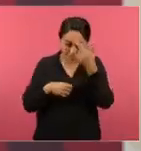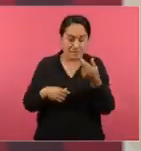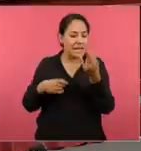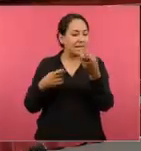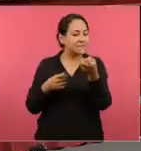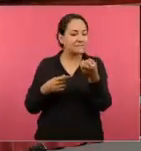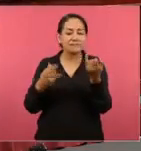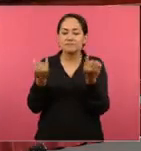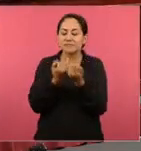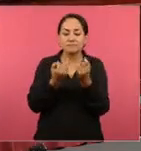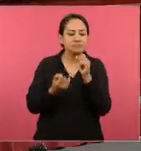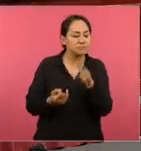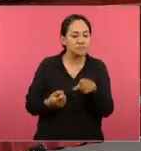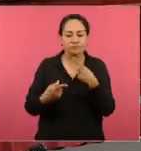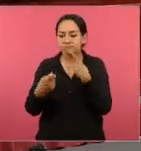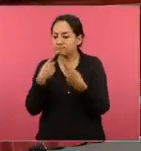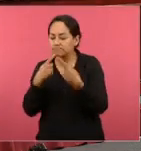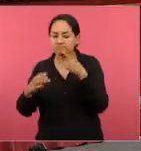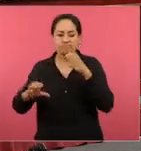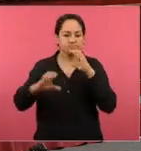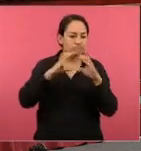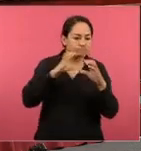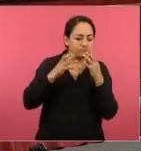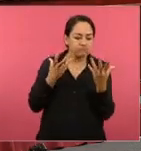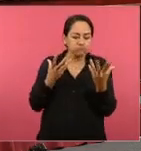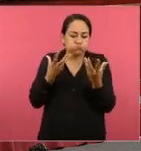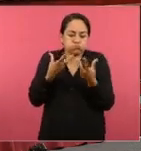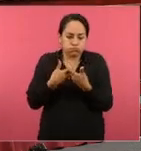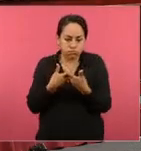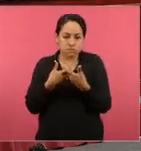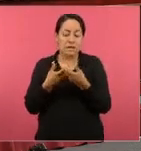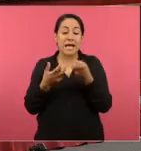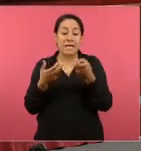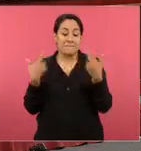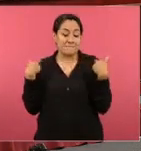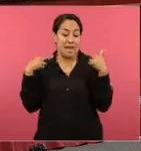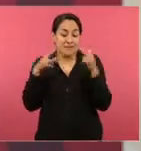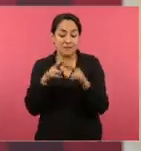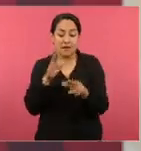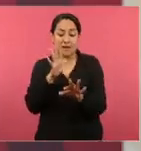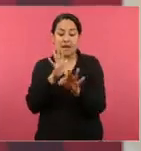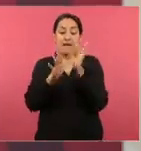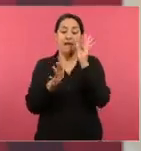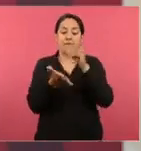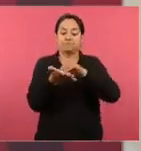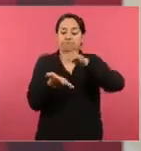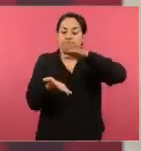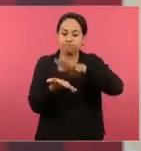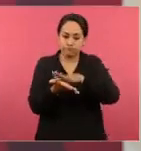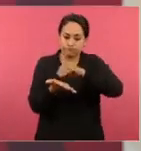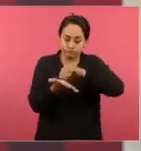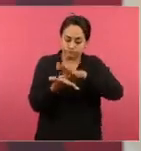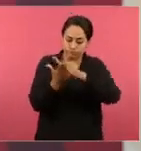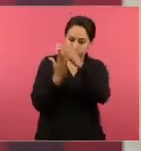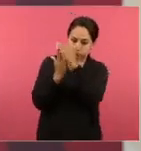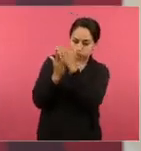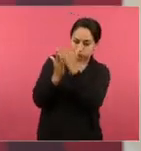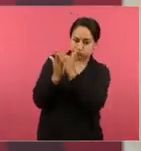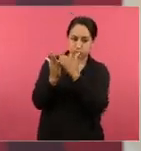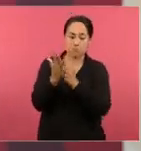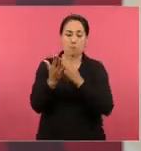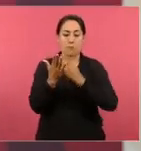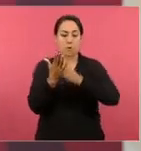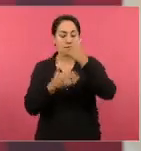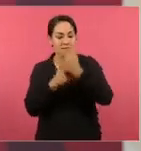van a interrelacionar, los maestros se reúnen y definen, y ahí se va viendo cómo se trabajan los proyectos. No es